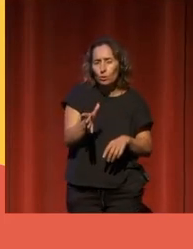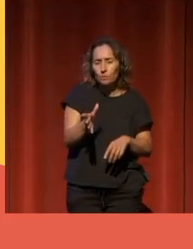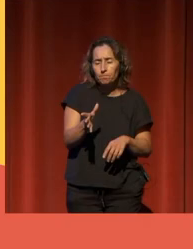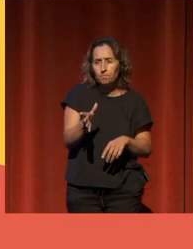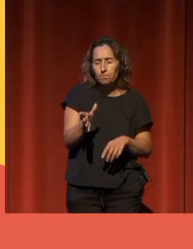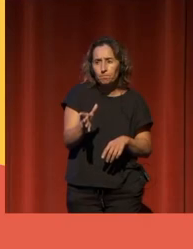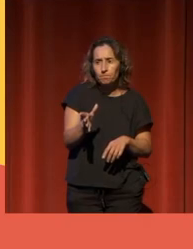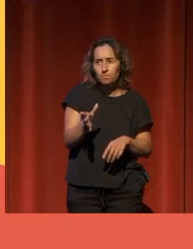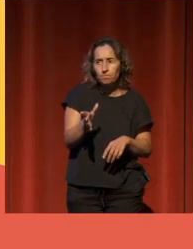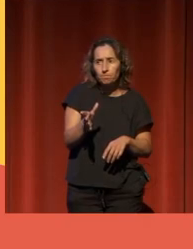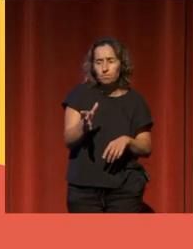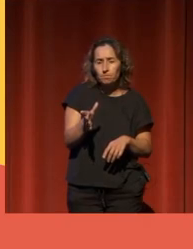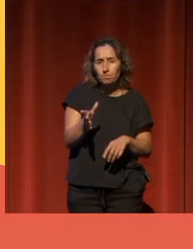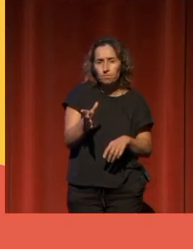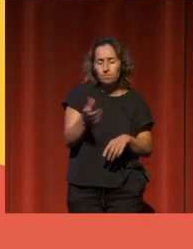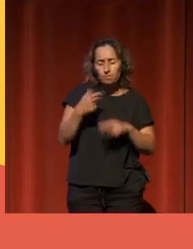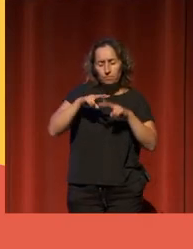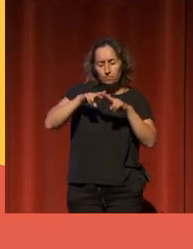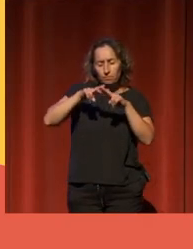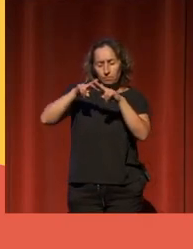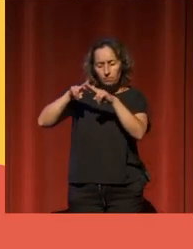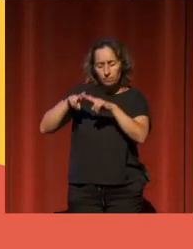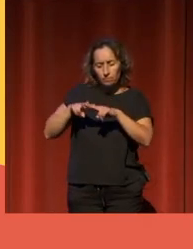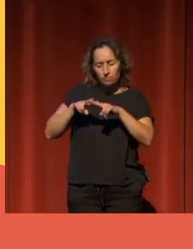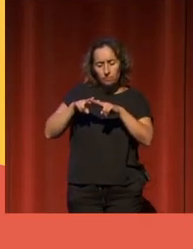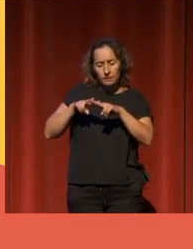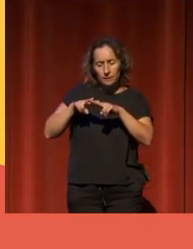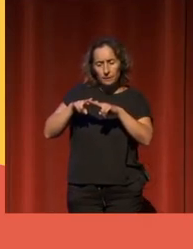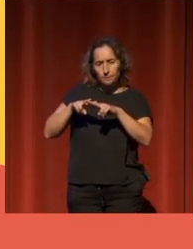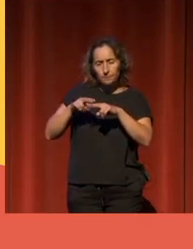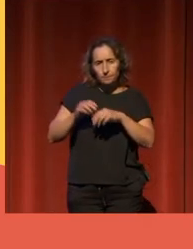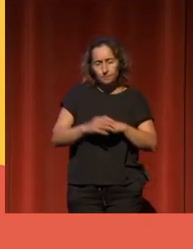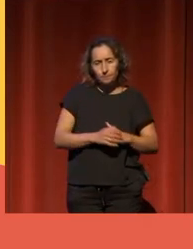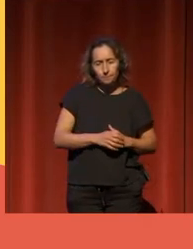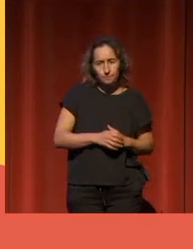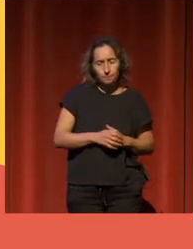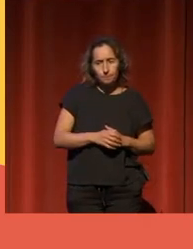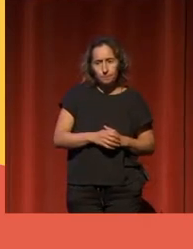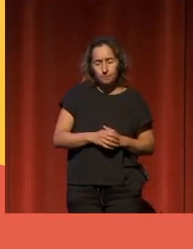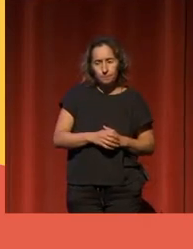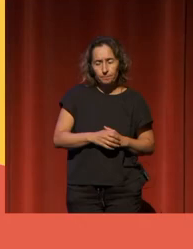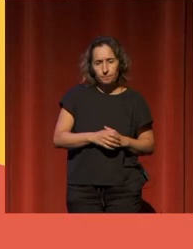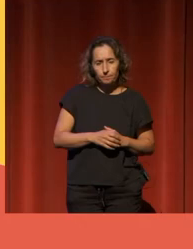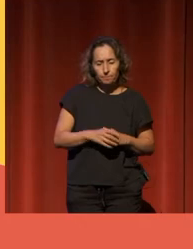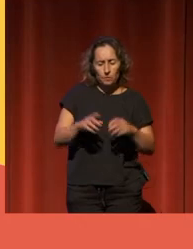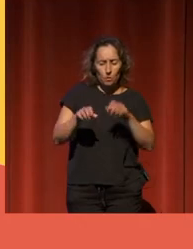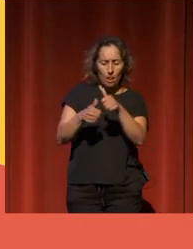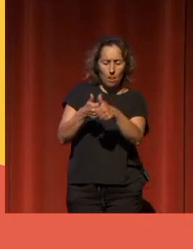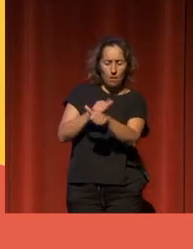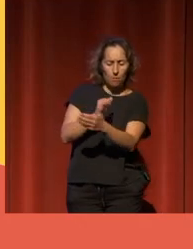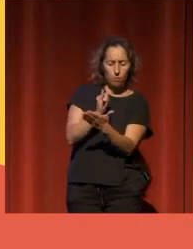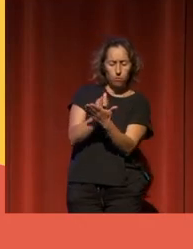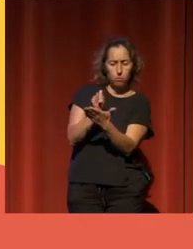oportunidad de poner en la práctica y hacer prototipos